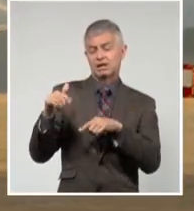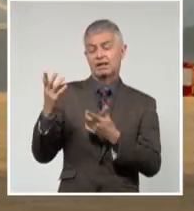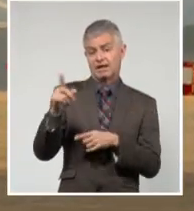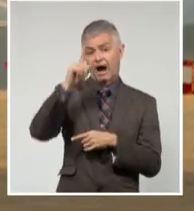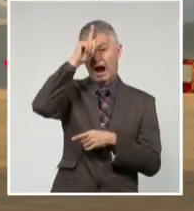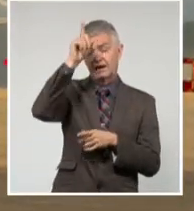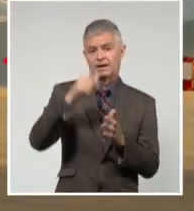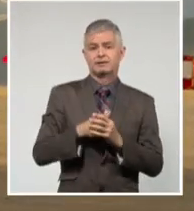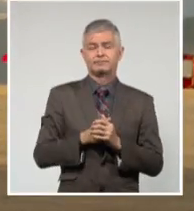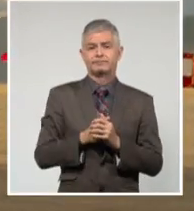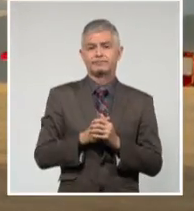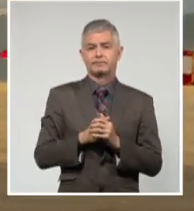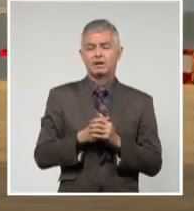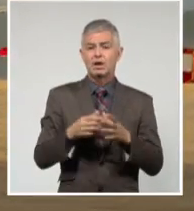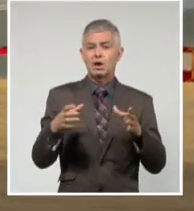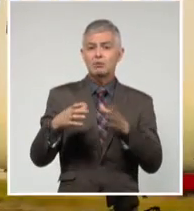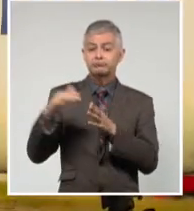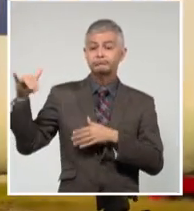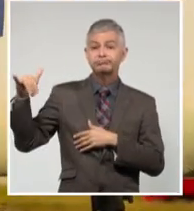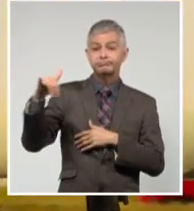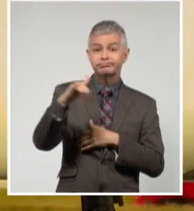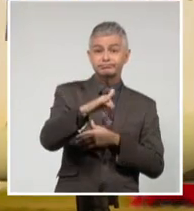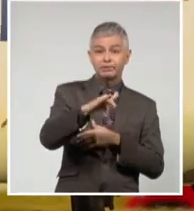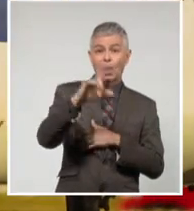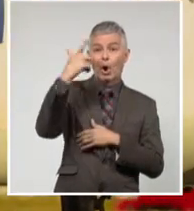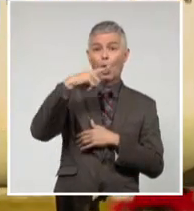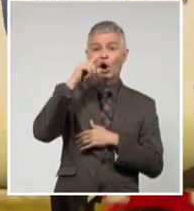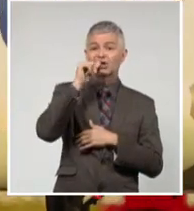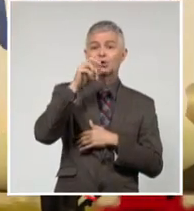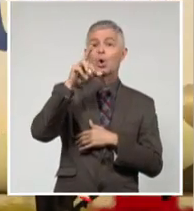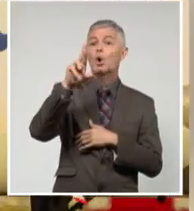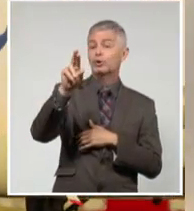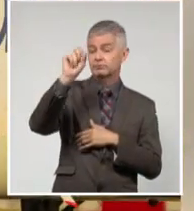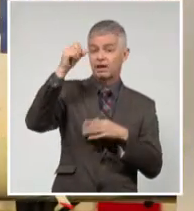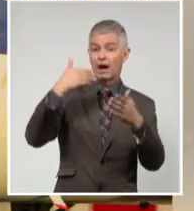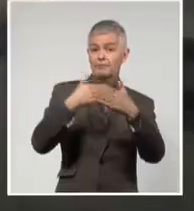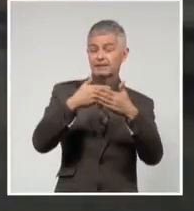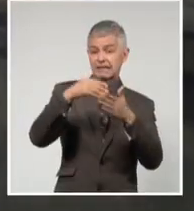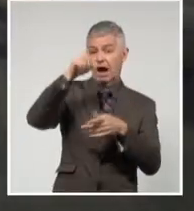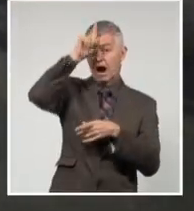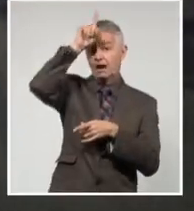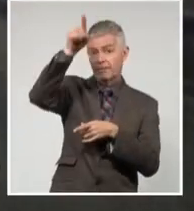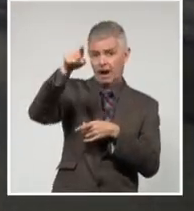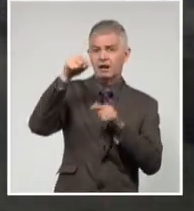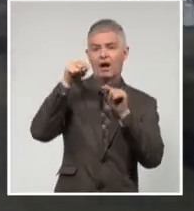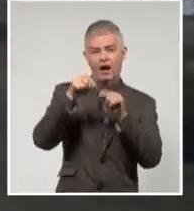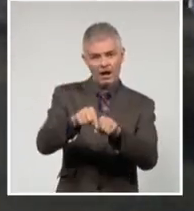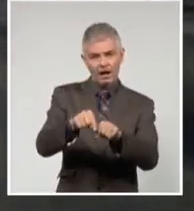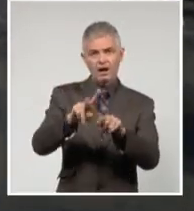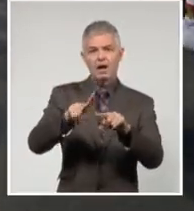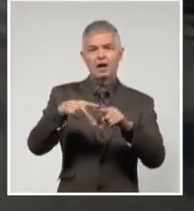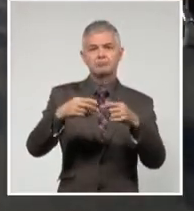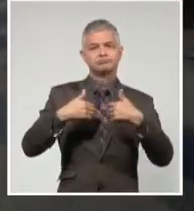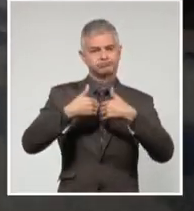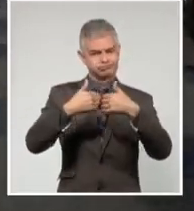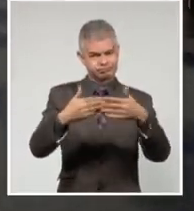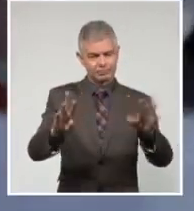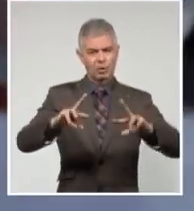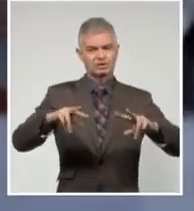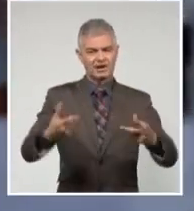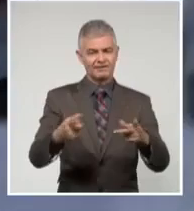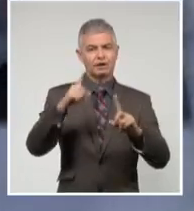el Grupo Iberostar y la aerolínea Cóndor de Alemania auspiciaron junto al Mintur un evento trascendental en el proceso de reapertura turística de nuestro